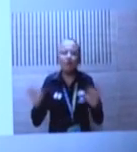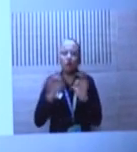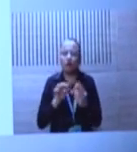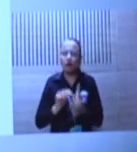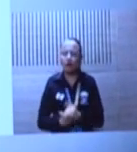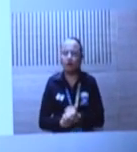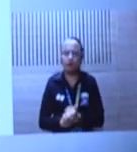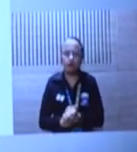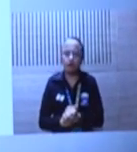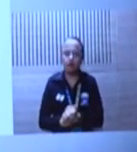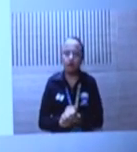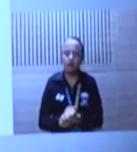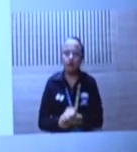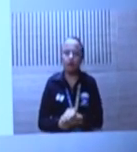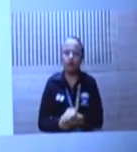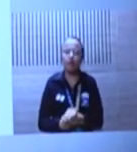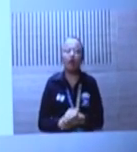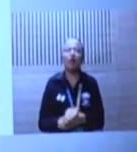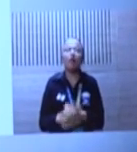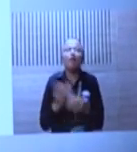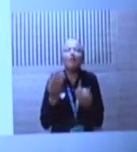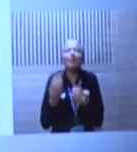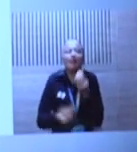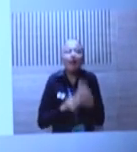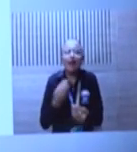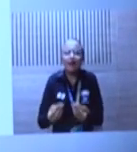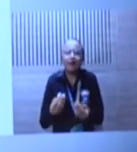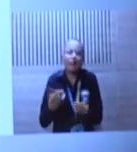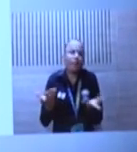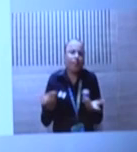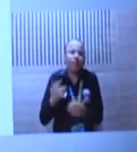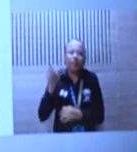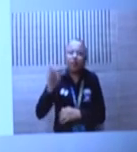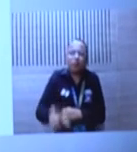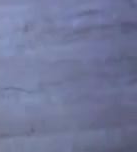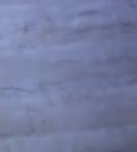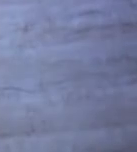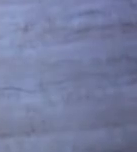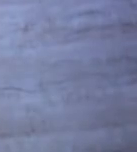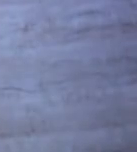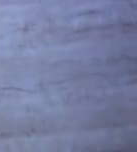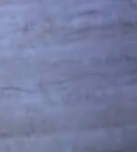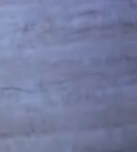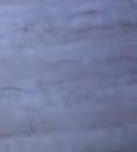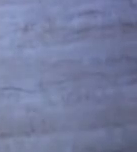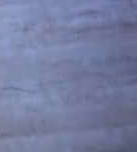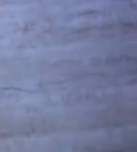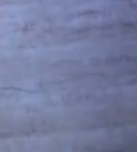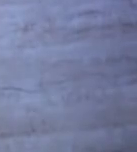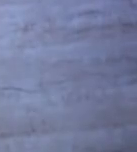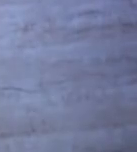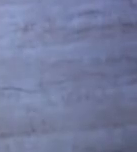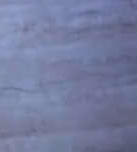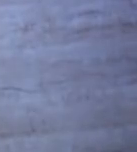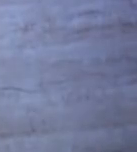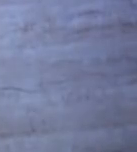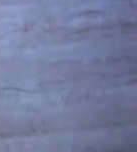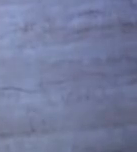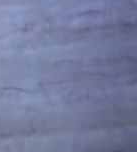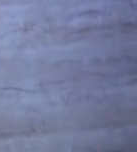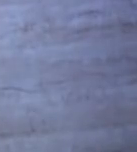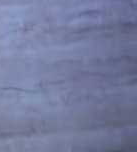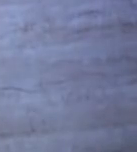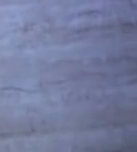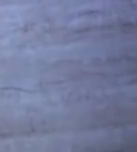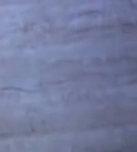muy cercana se detiene siempre a hablar con cualquiera no importa a atenderlo escucharle esa cultura tiene que sentirse en